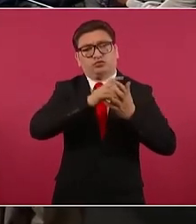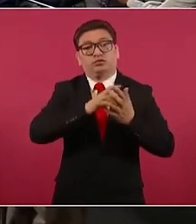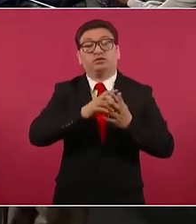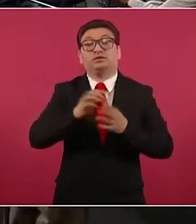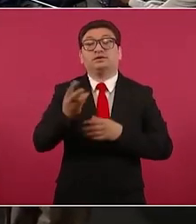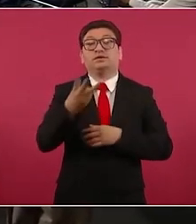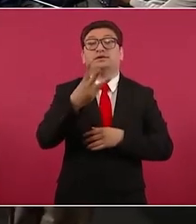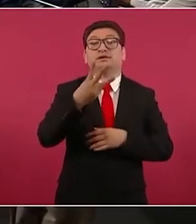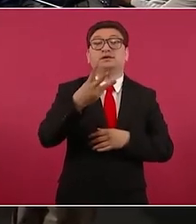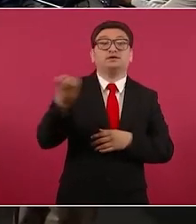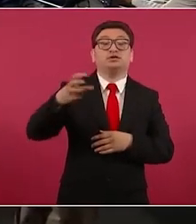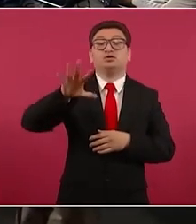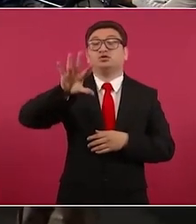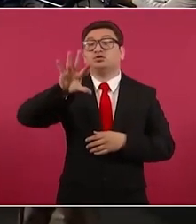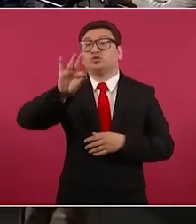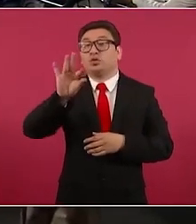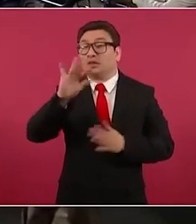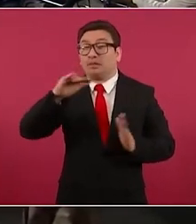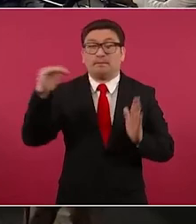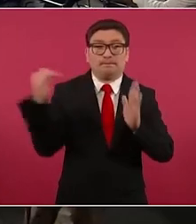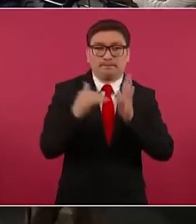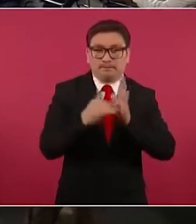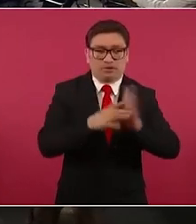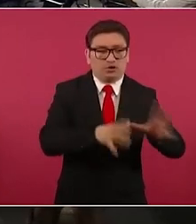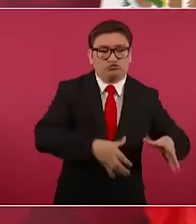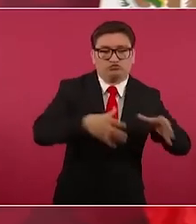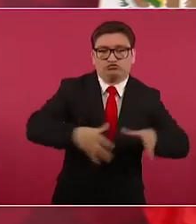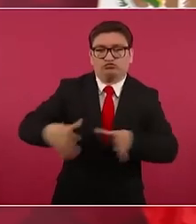340 mil barriles diarios.